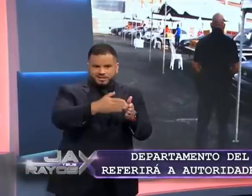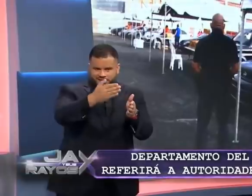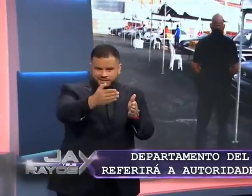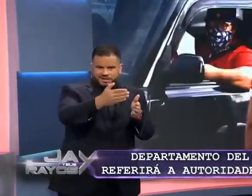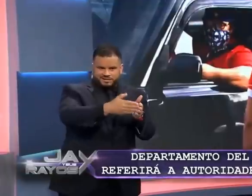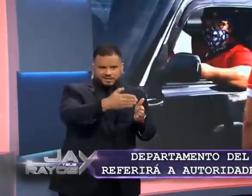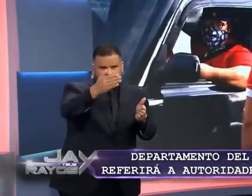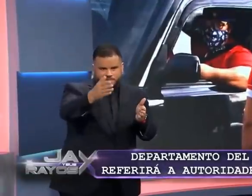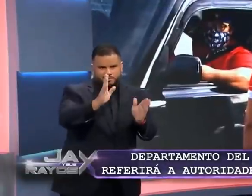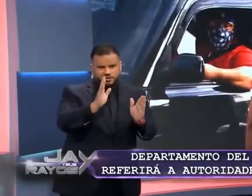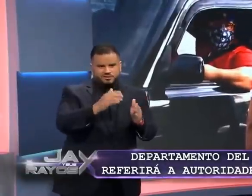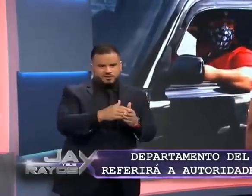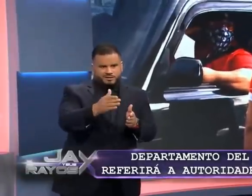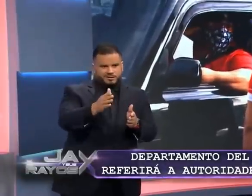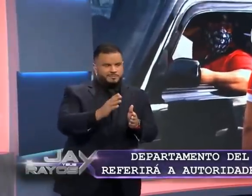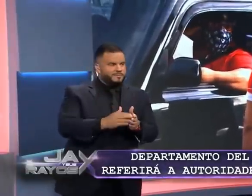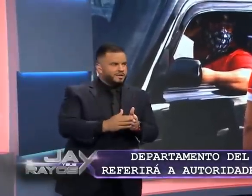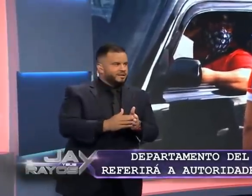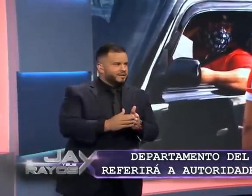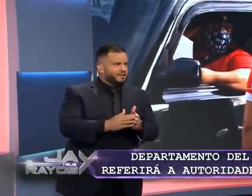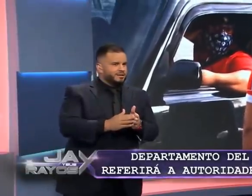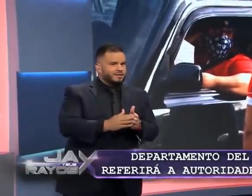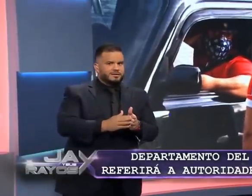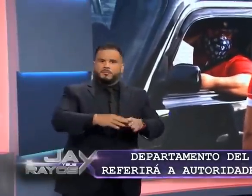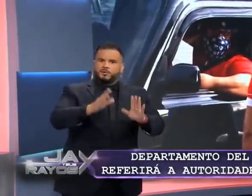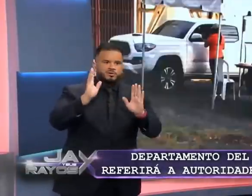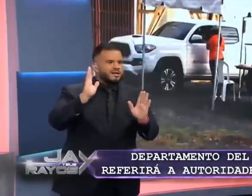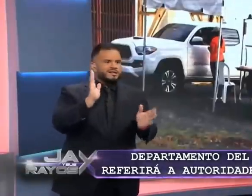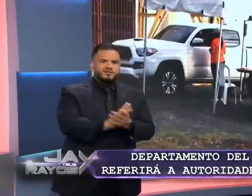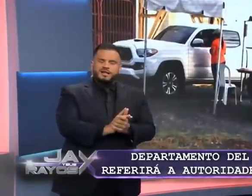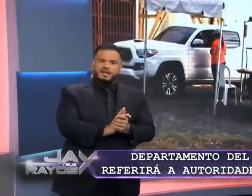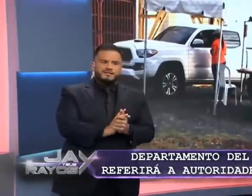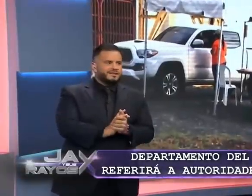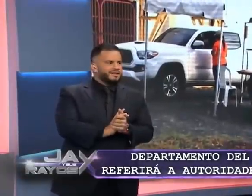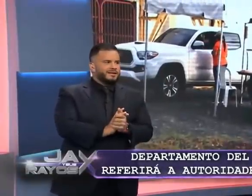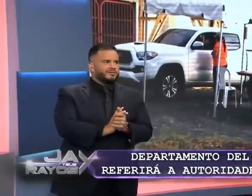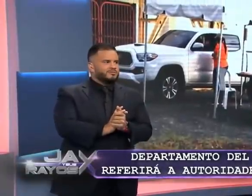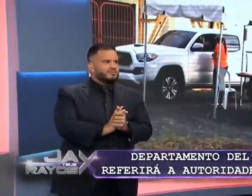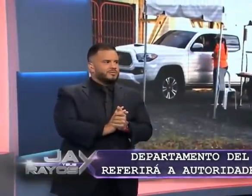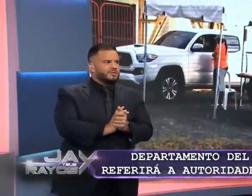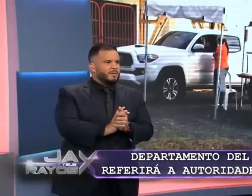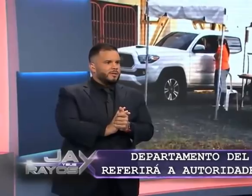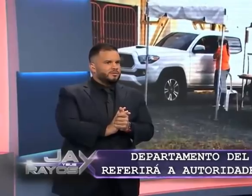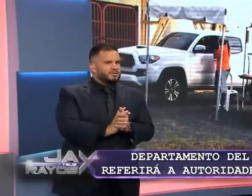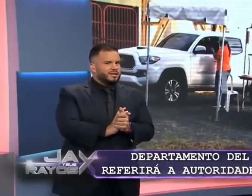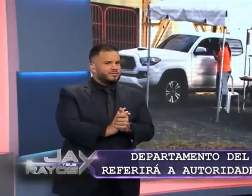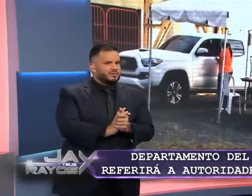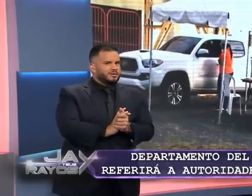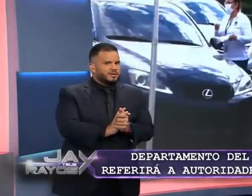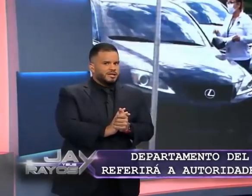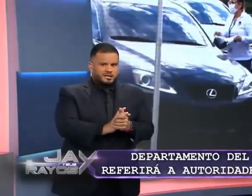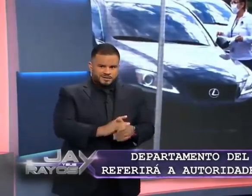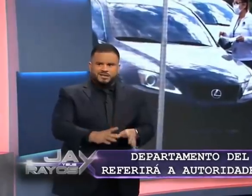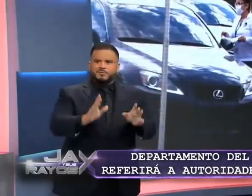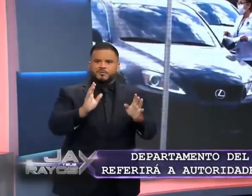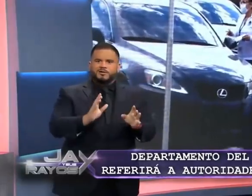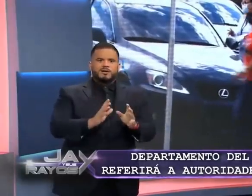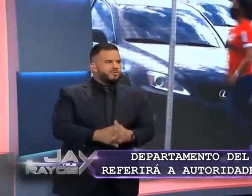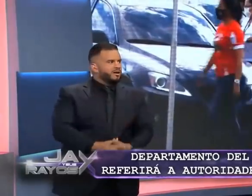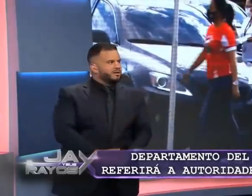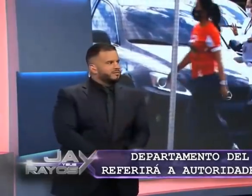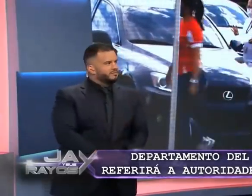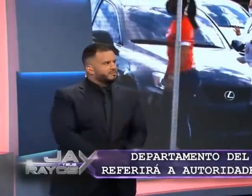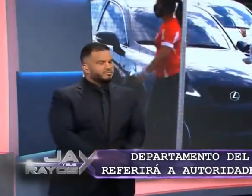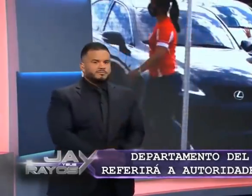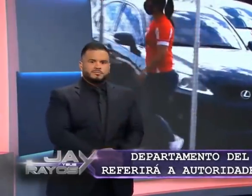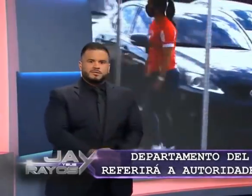un cheque como contratista te quitan el 7 o el 10%, ahora es 10. Tampoco tienen retenciones en Hacienda de ningún contrato. Y de repente